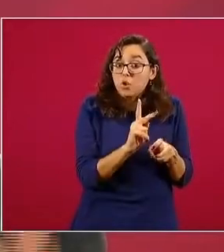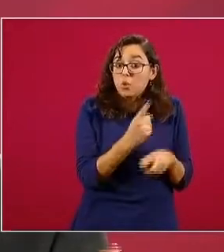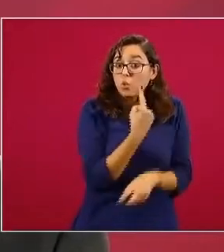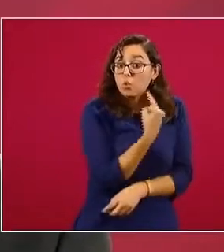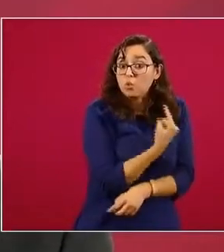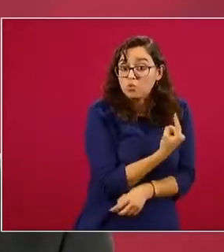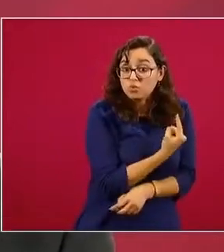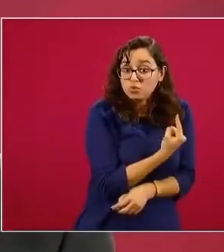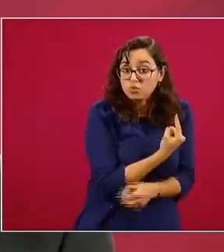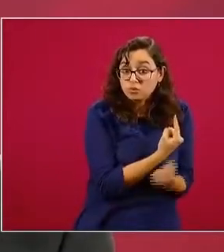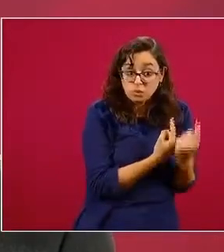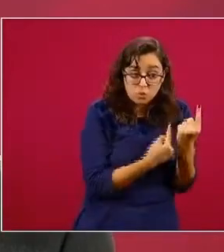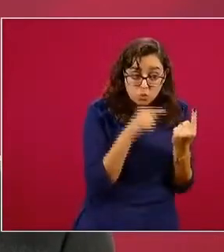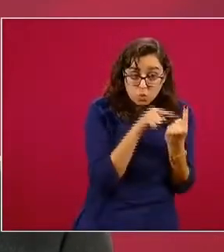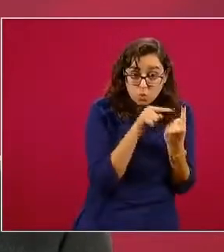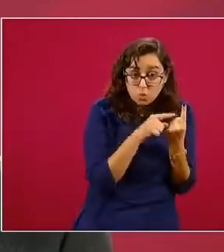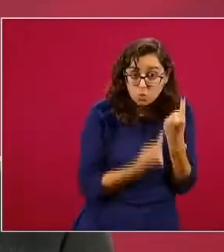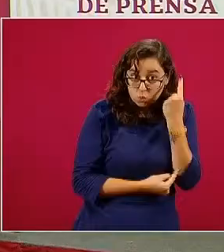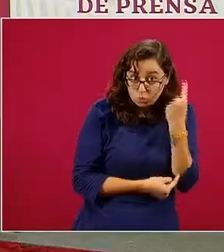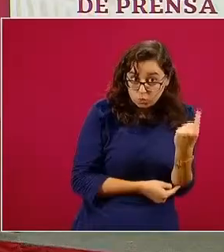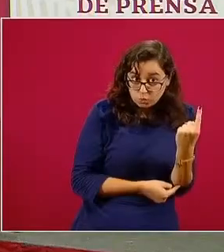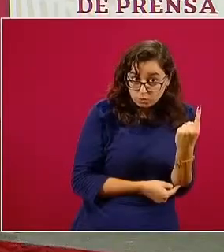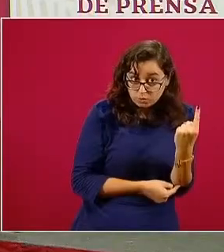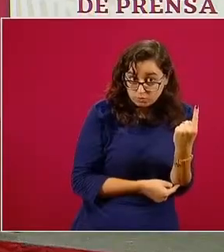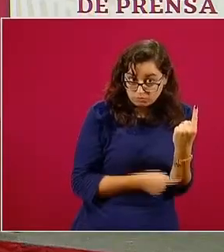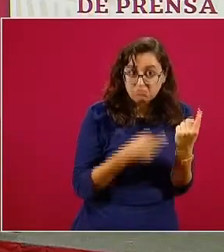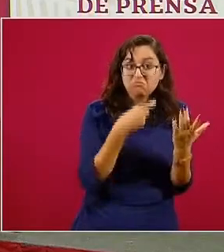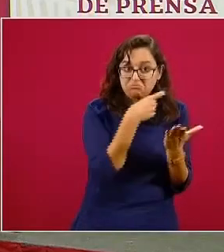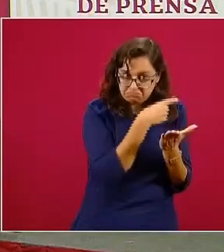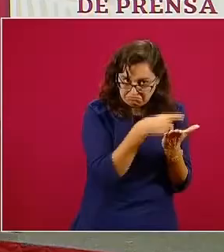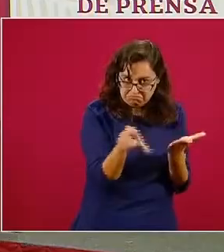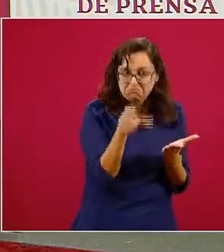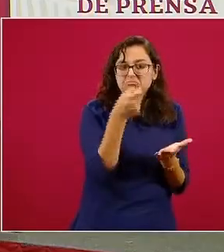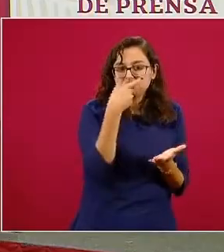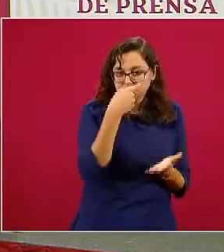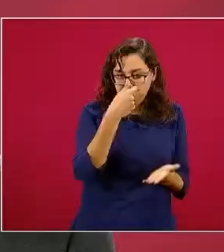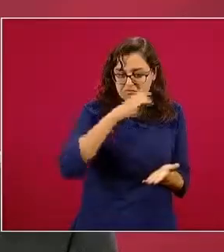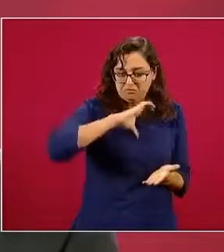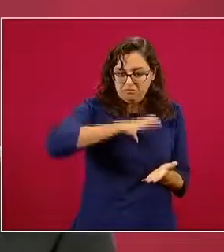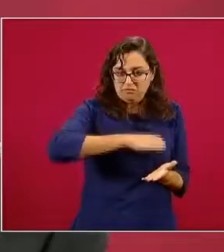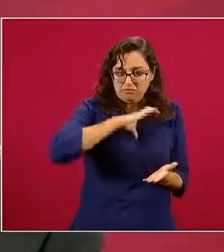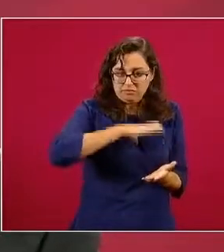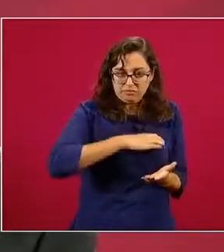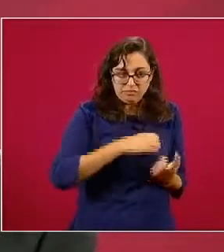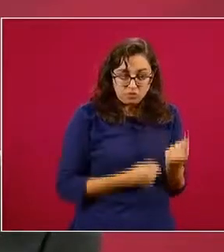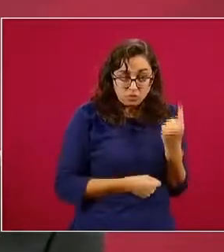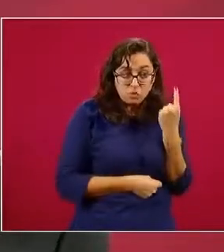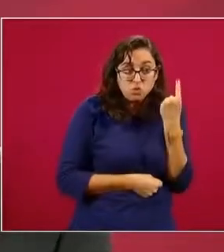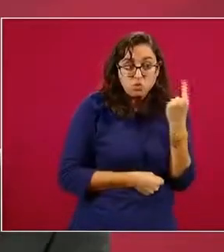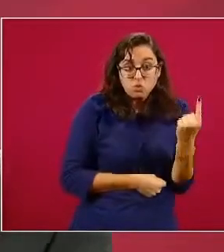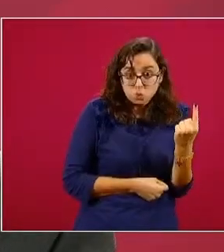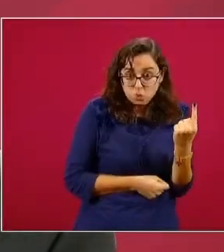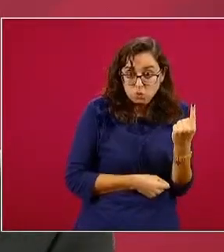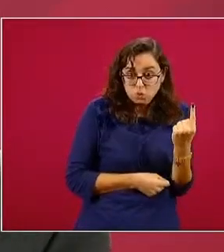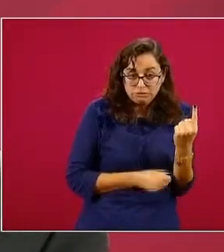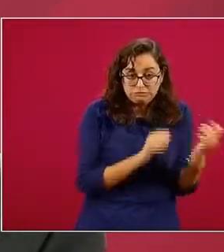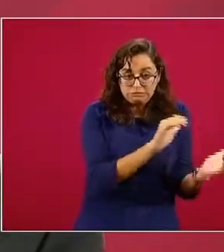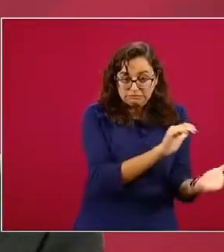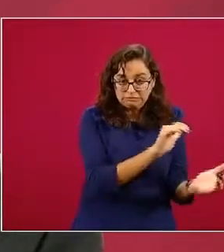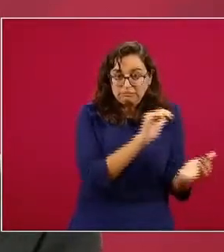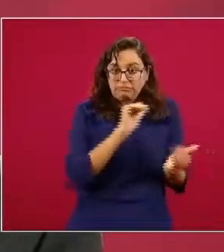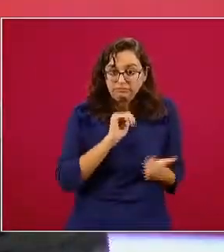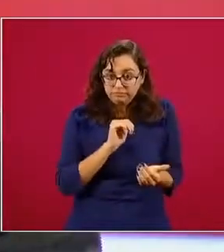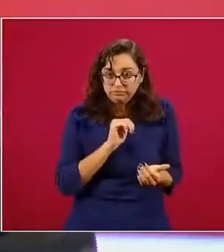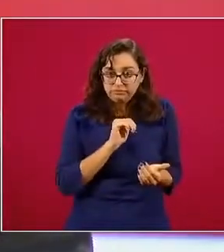cáncer, medicamentos oncológicos, que el Gobierno de México ha contratado. Es desafortunado perder